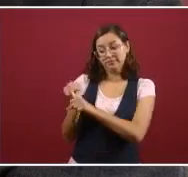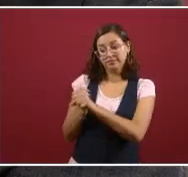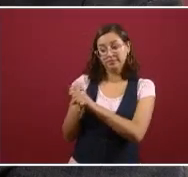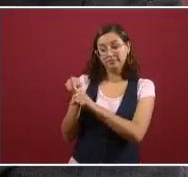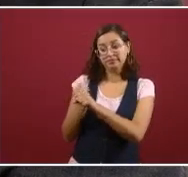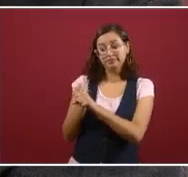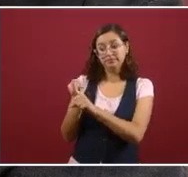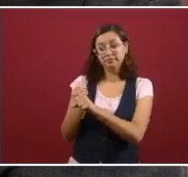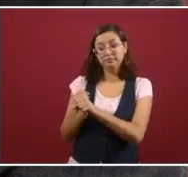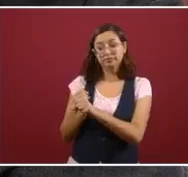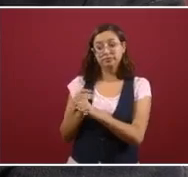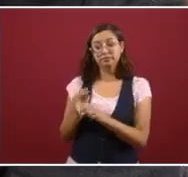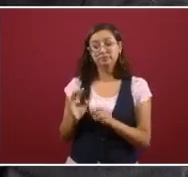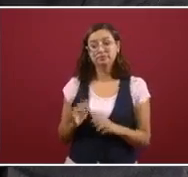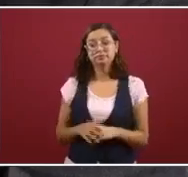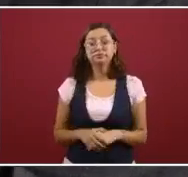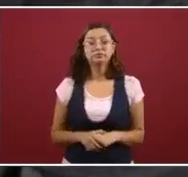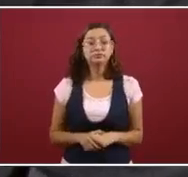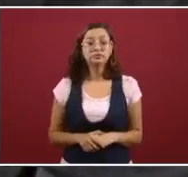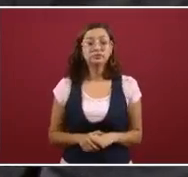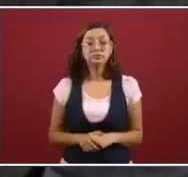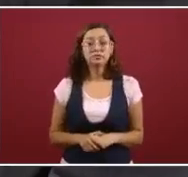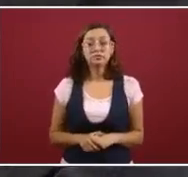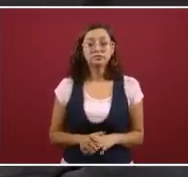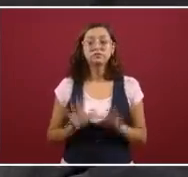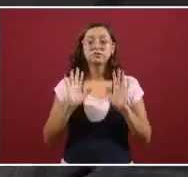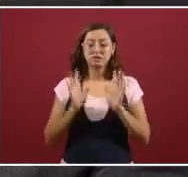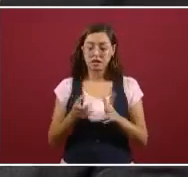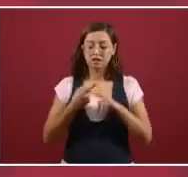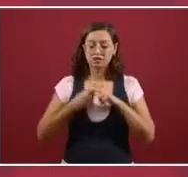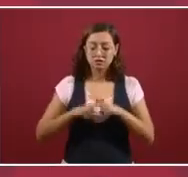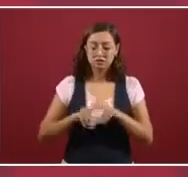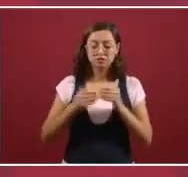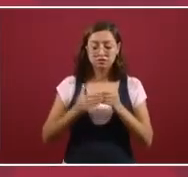pero existe ya una investigación también